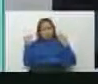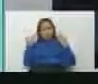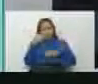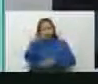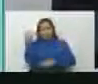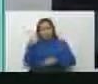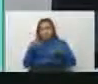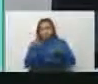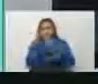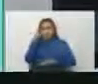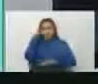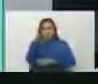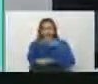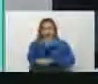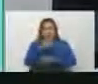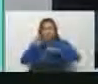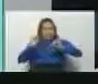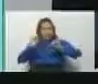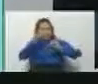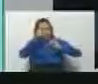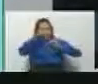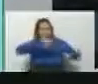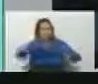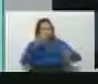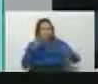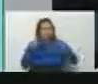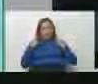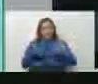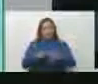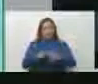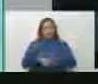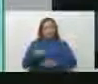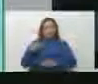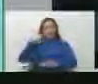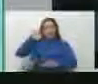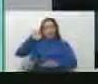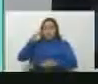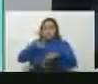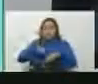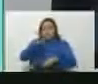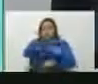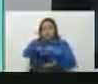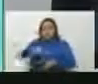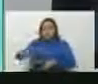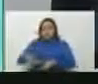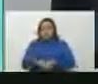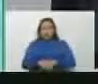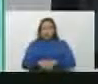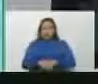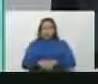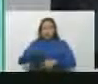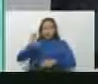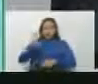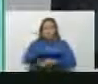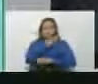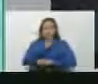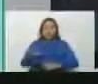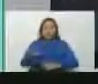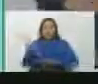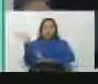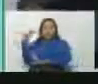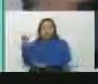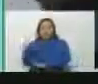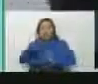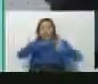bandera, ese ritual que tú mencionas también se ha perdido. Yo me acuerdo cuando niño, ustedes también, el himno a la bandera, pintamos la